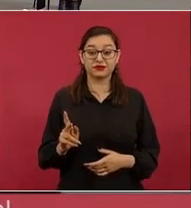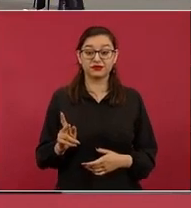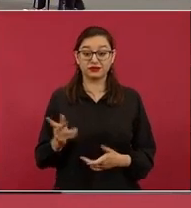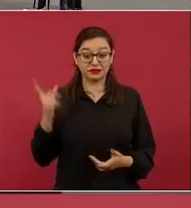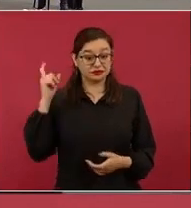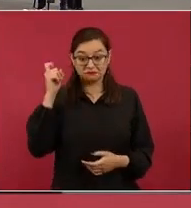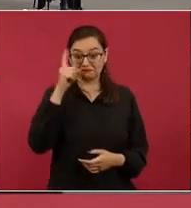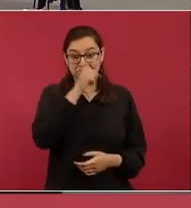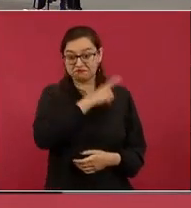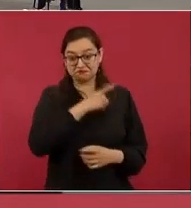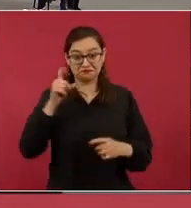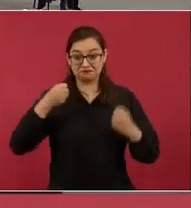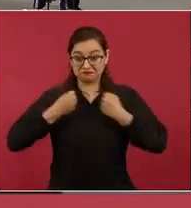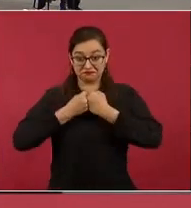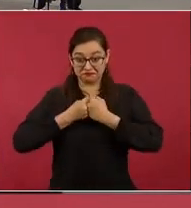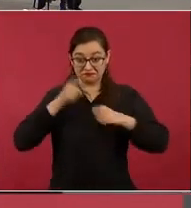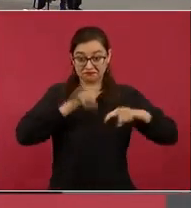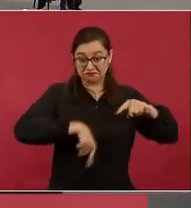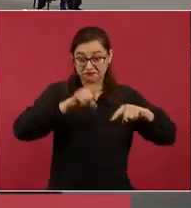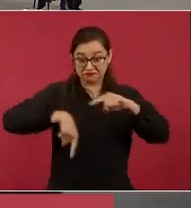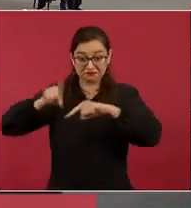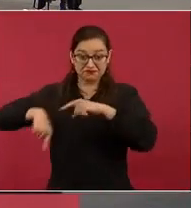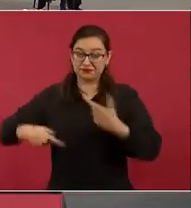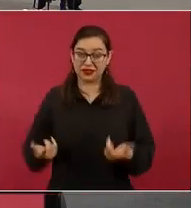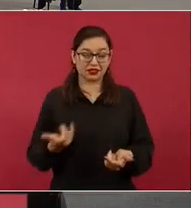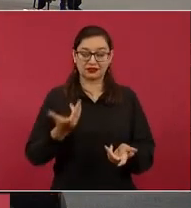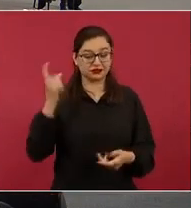está muy difícil que lo internalicen,